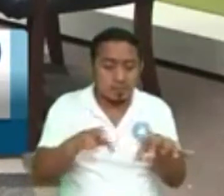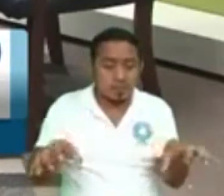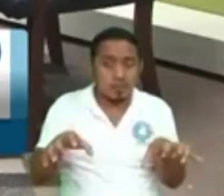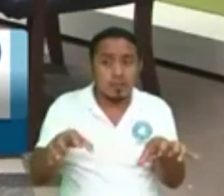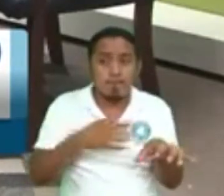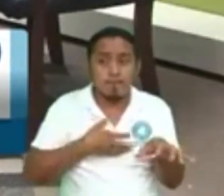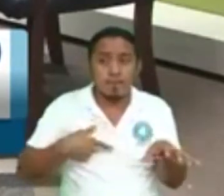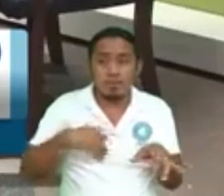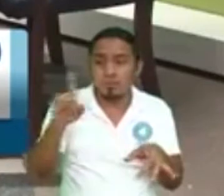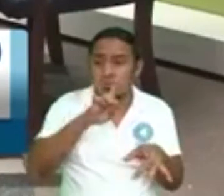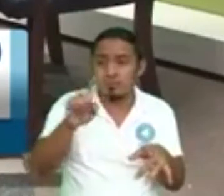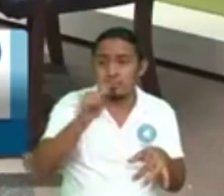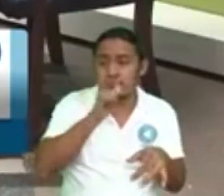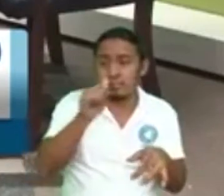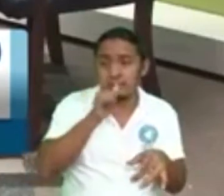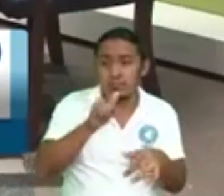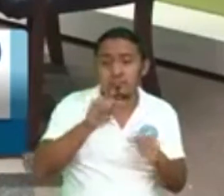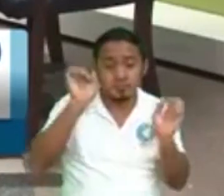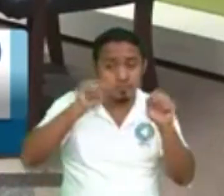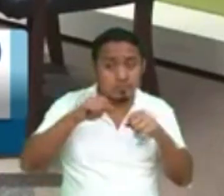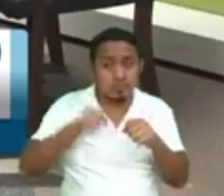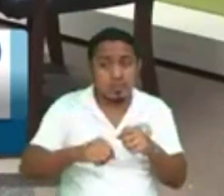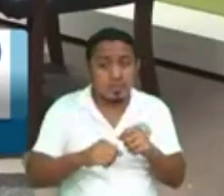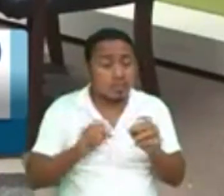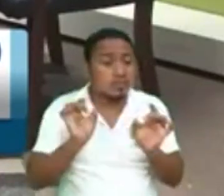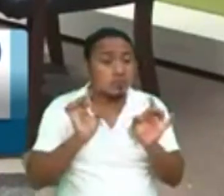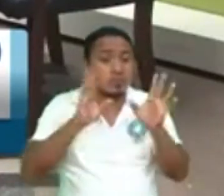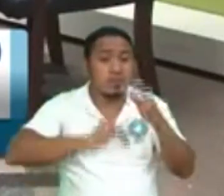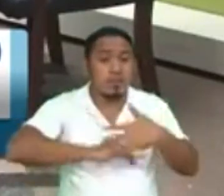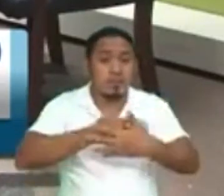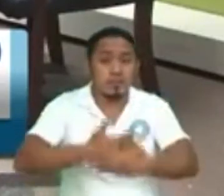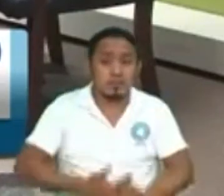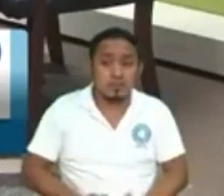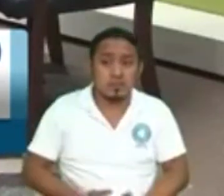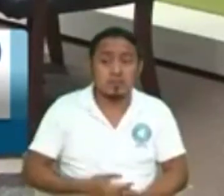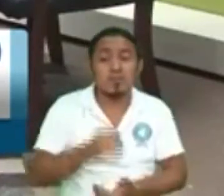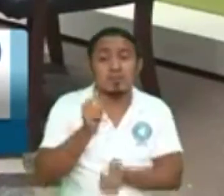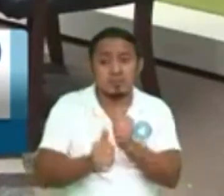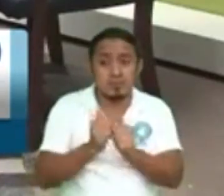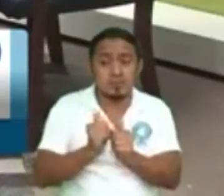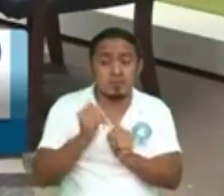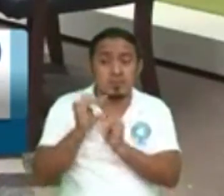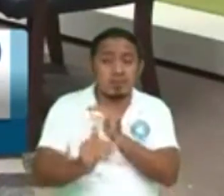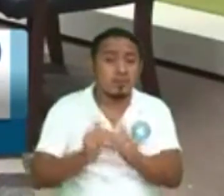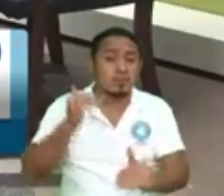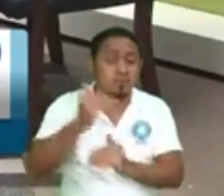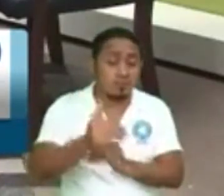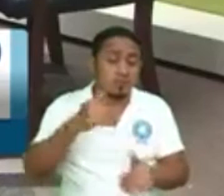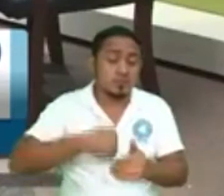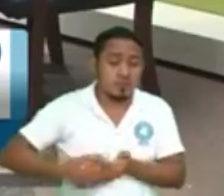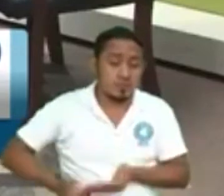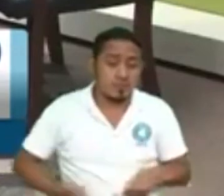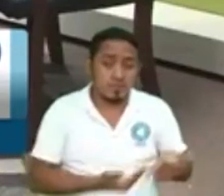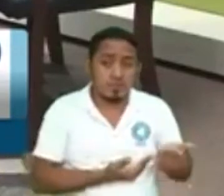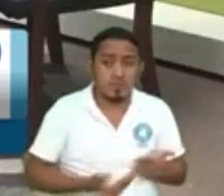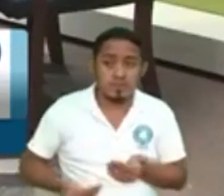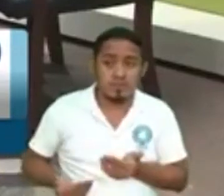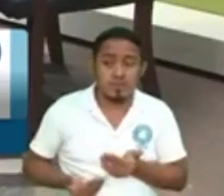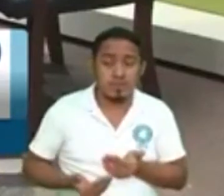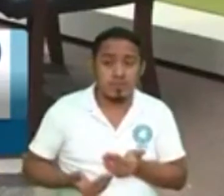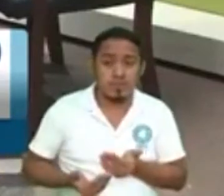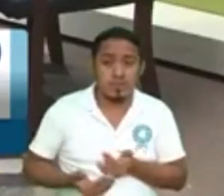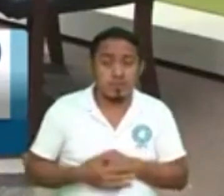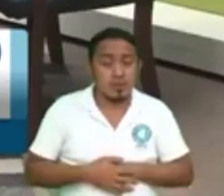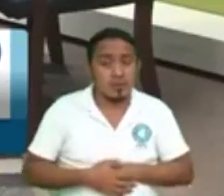que no ingiera licor, porque en cualquier momento pueden quedar embarazadas y van a perjudicar al bebé. Porque la mayoría de los embarazos nunca son planificados,